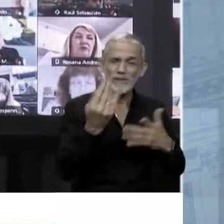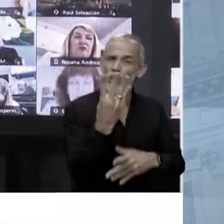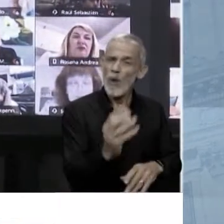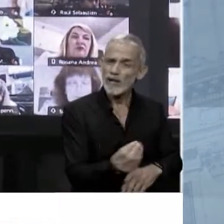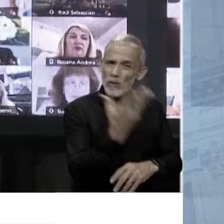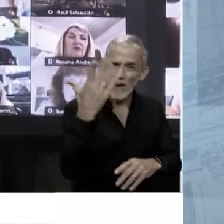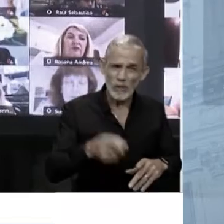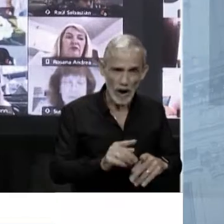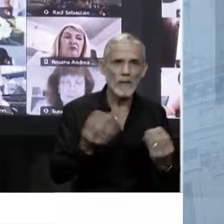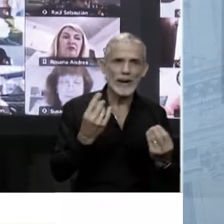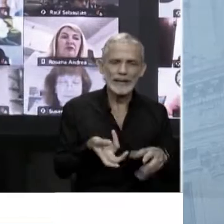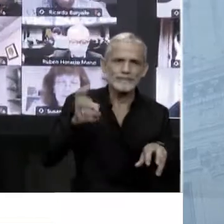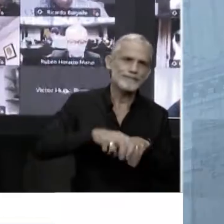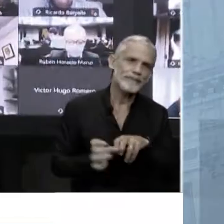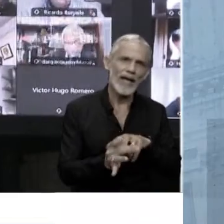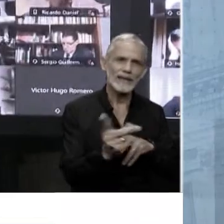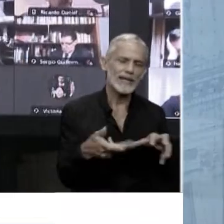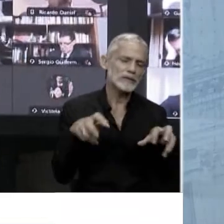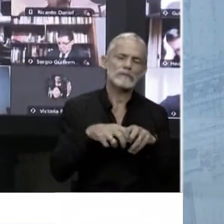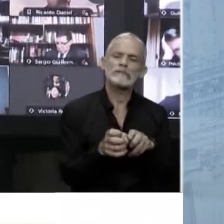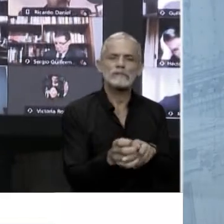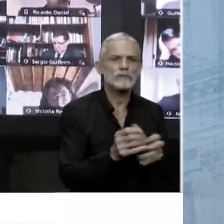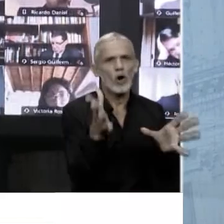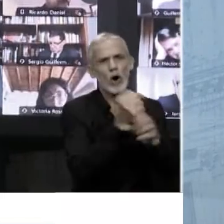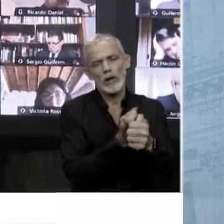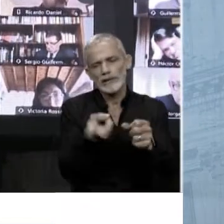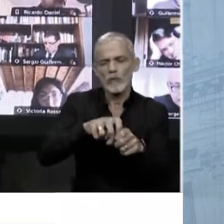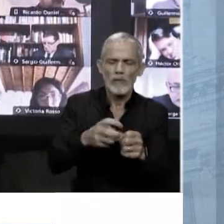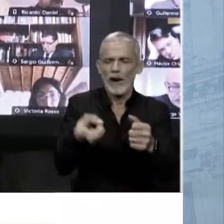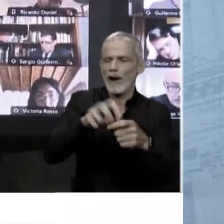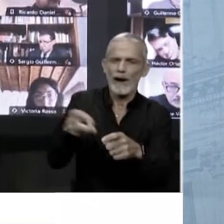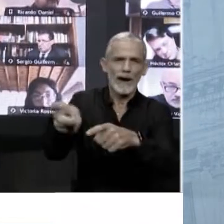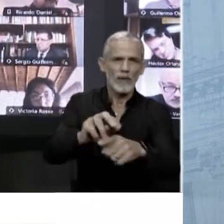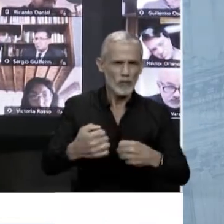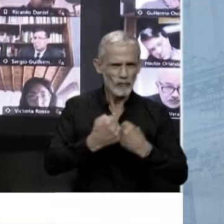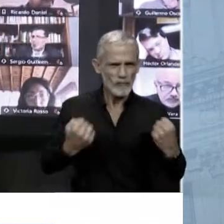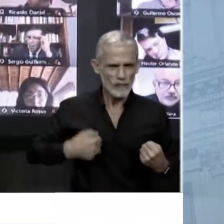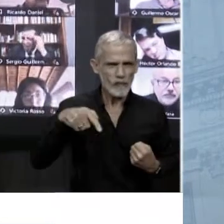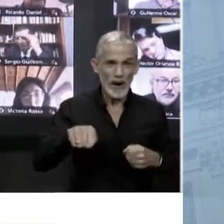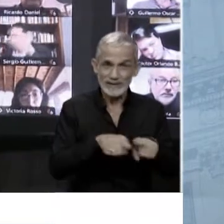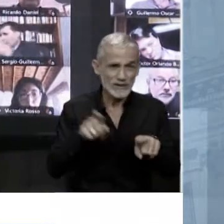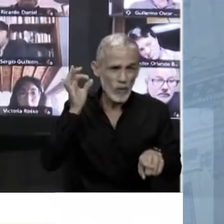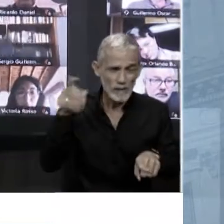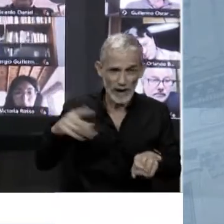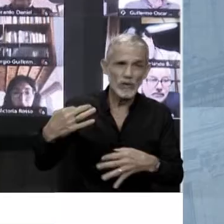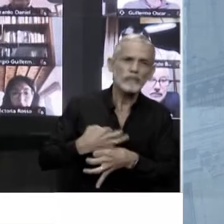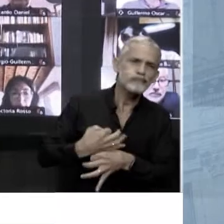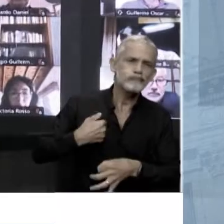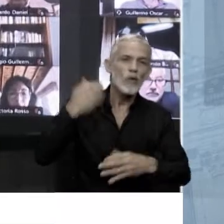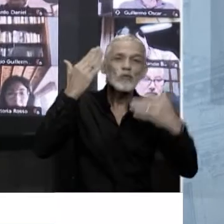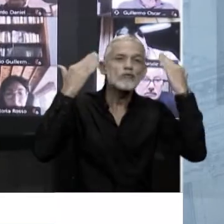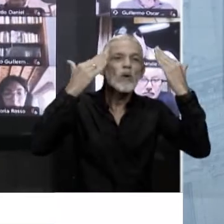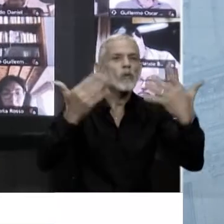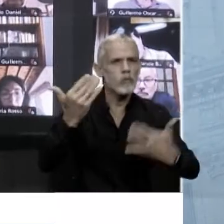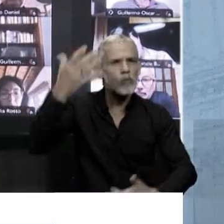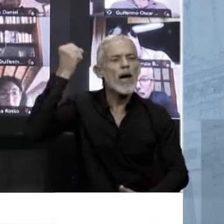4 de la mañana para tomarse el tren, otro bondi para ir a laburar y sacaban esa fuerza. Diego nos enseñó que los sueños se